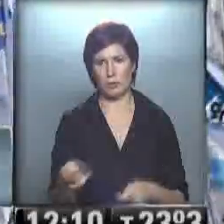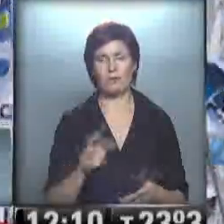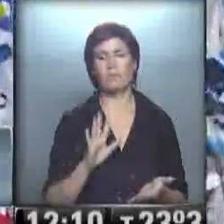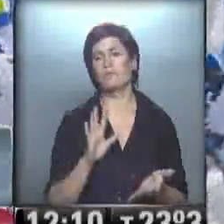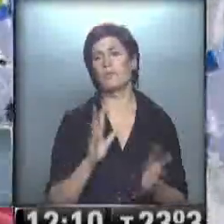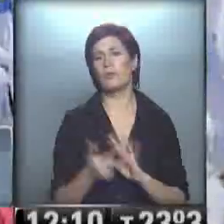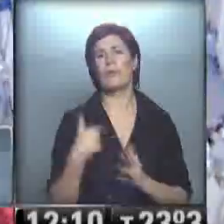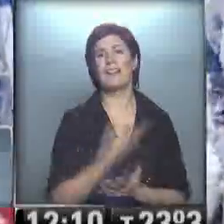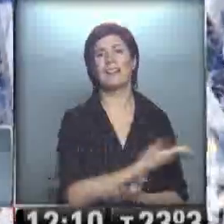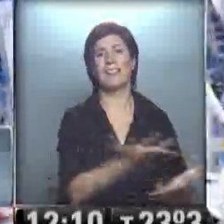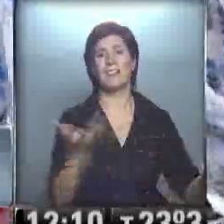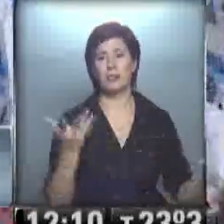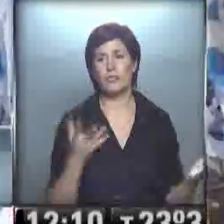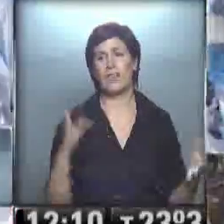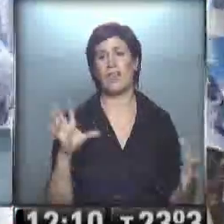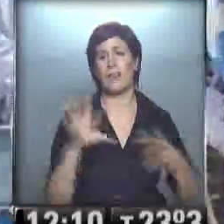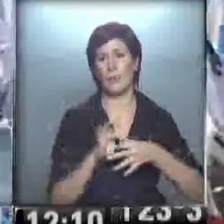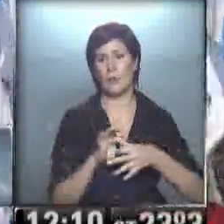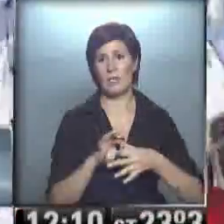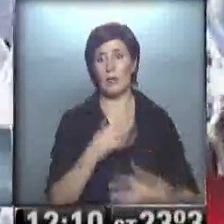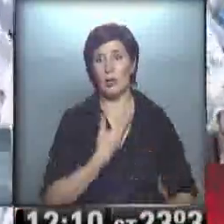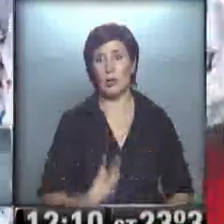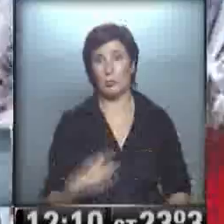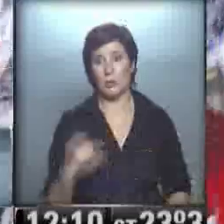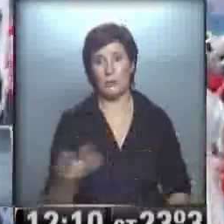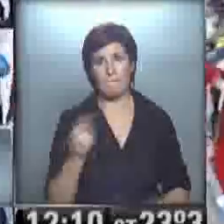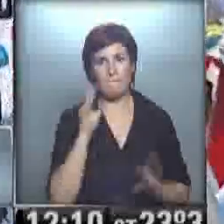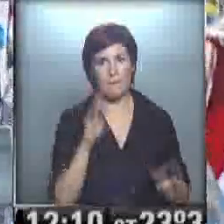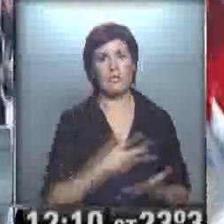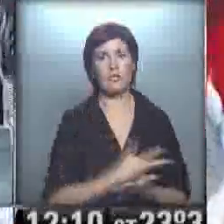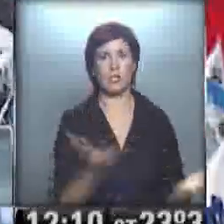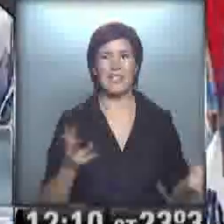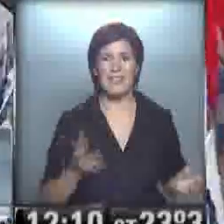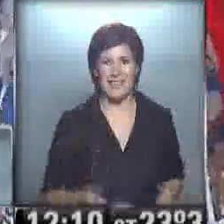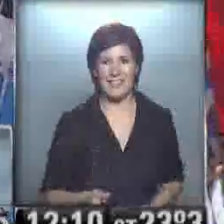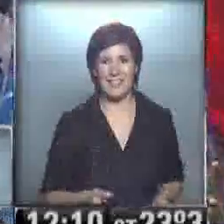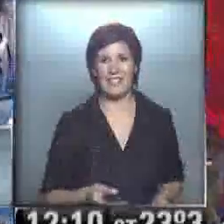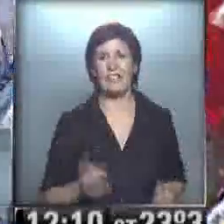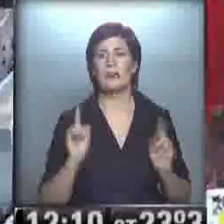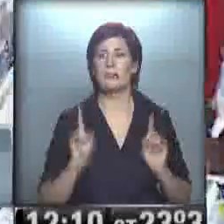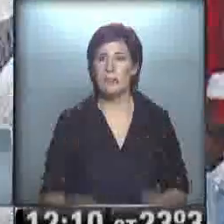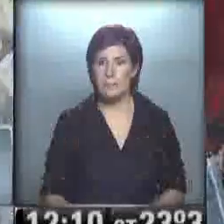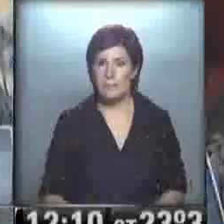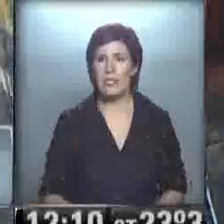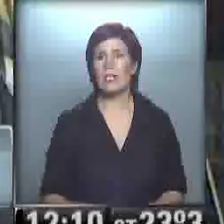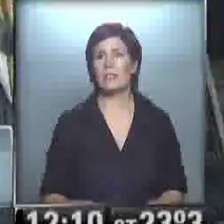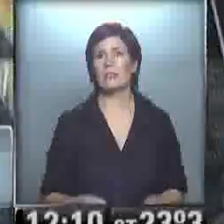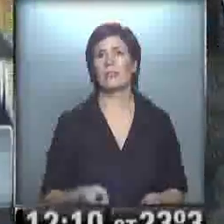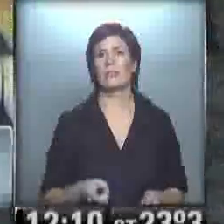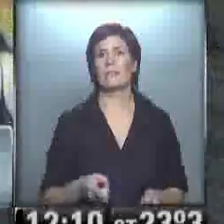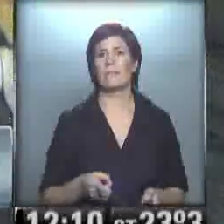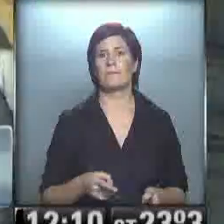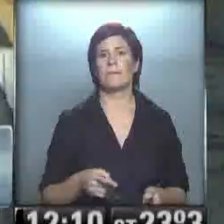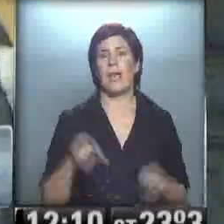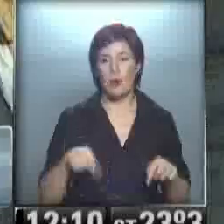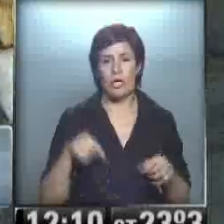popular. El gobierno mantiene una base social importante y sobre todo también una base social que se ha incorporado a la